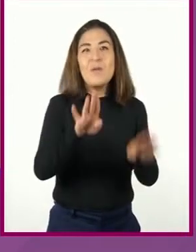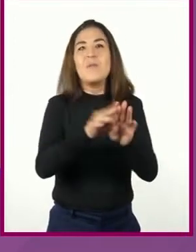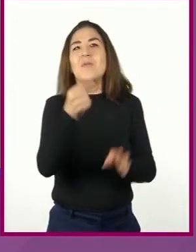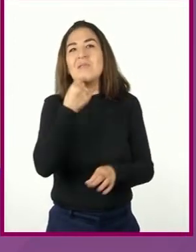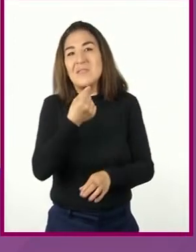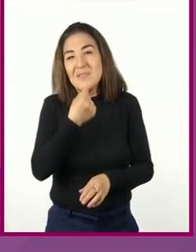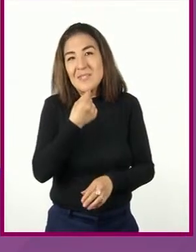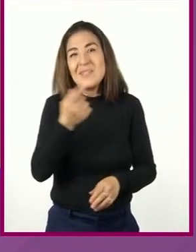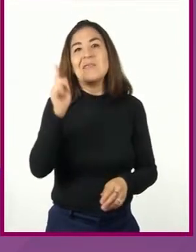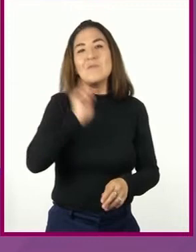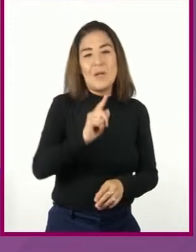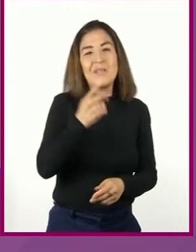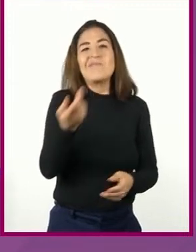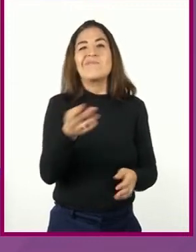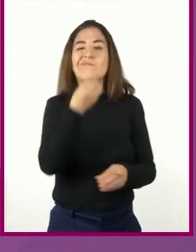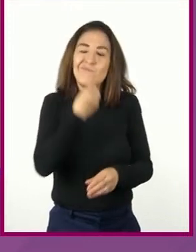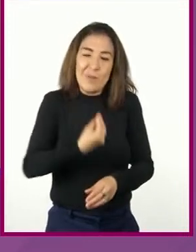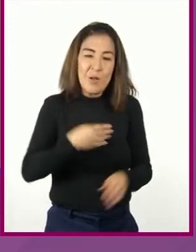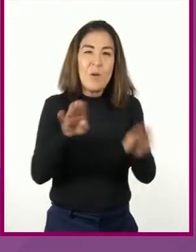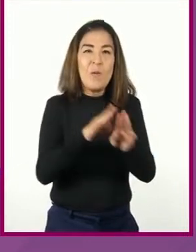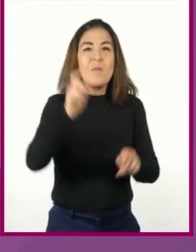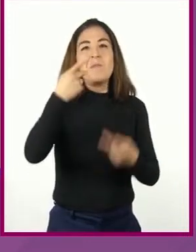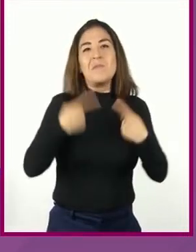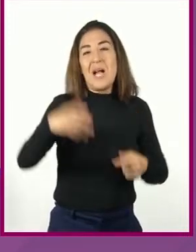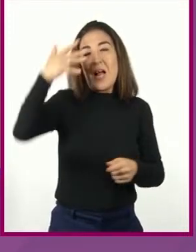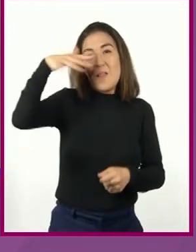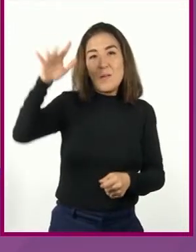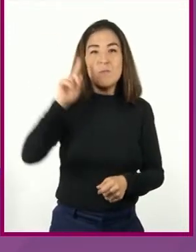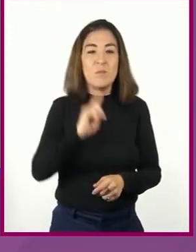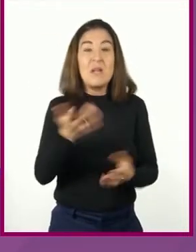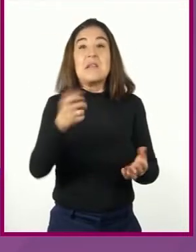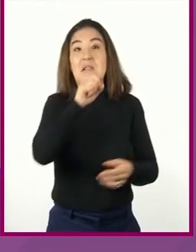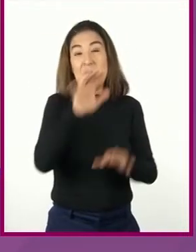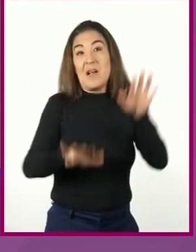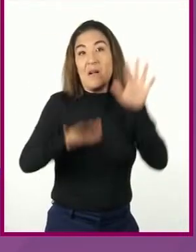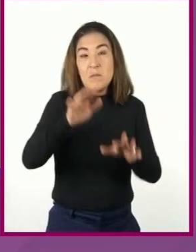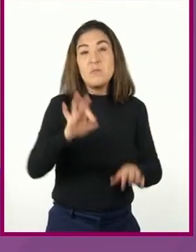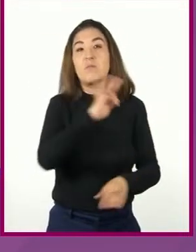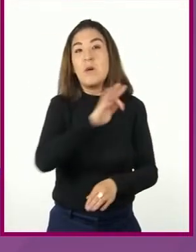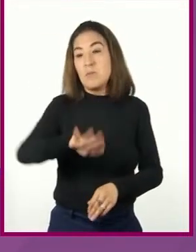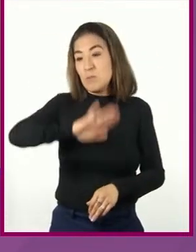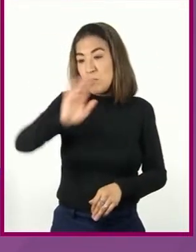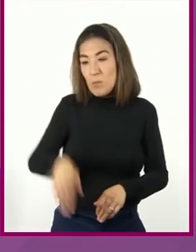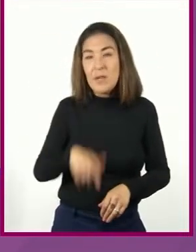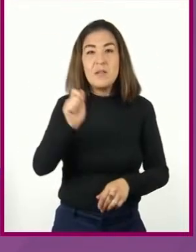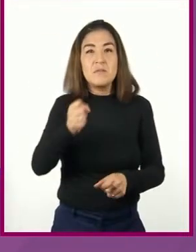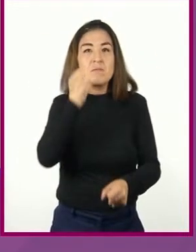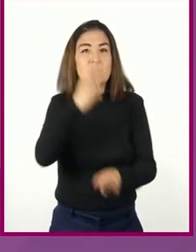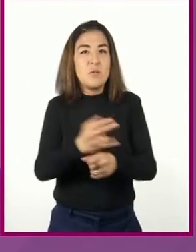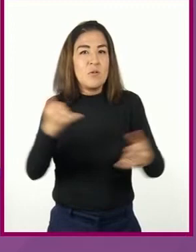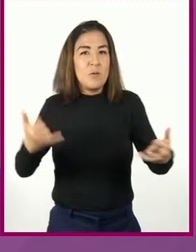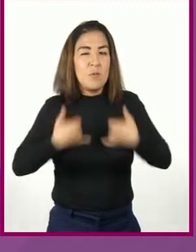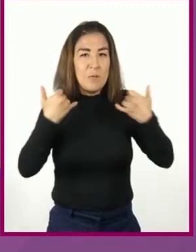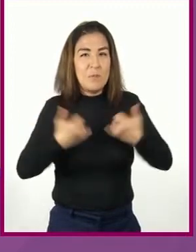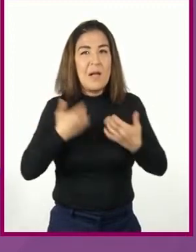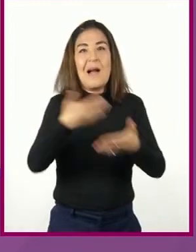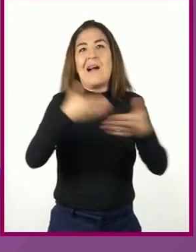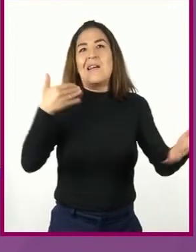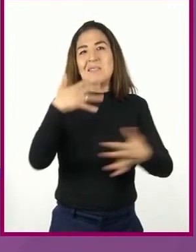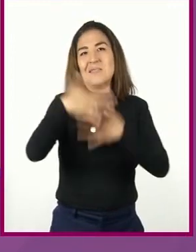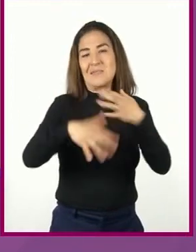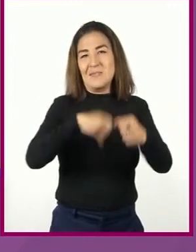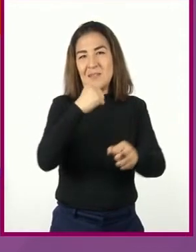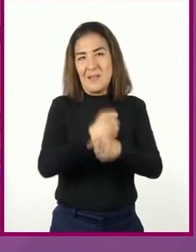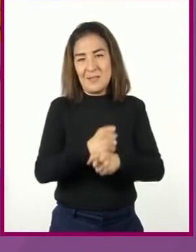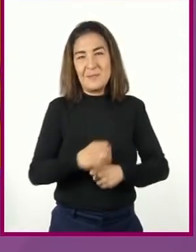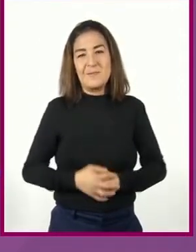adultas. Adicionalmente, el riesgo de morir por causas relacionadas al embarazo se duplica si quedan embarazadas antes de los 15 años de